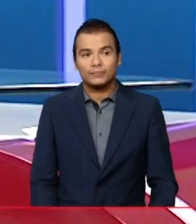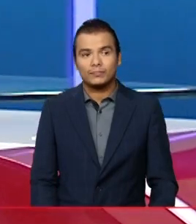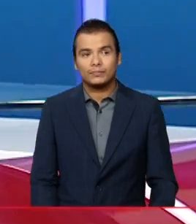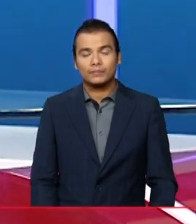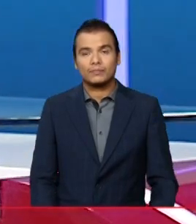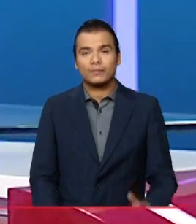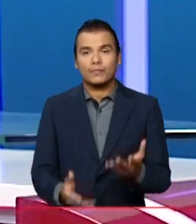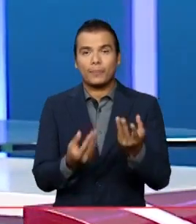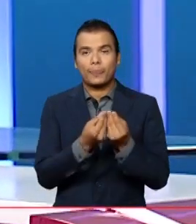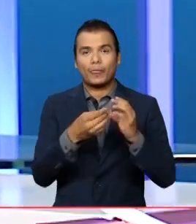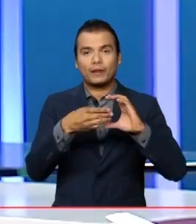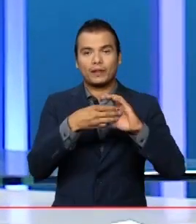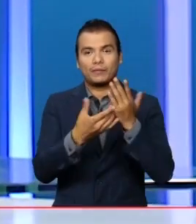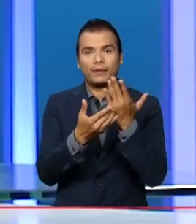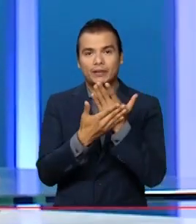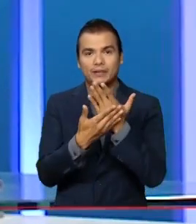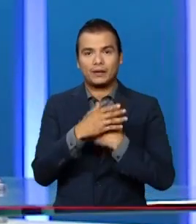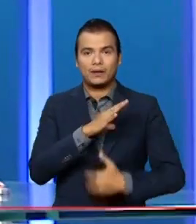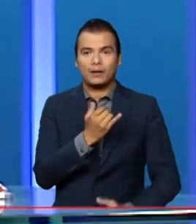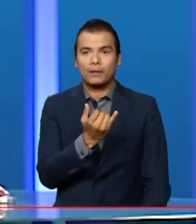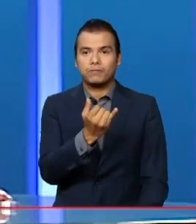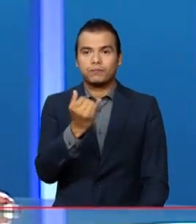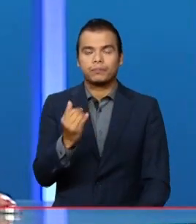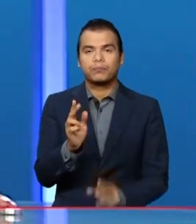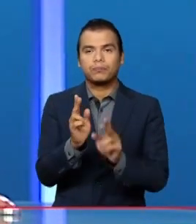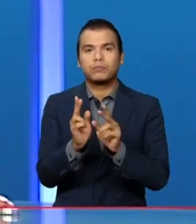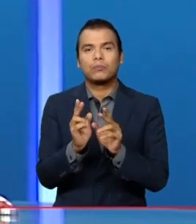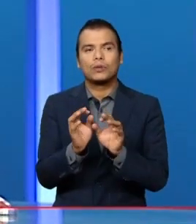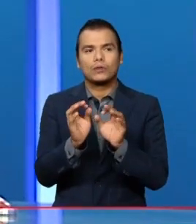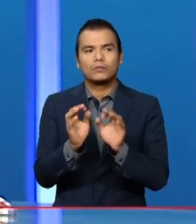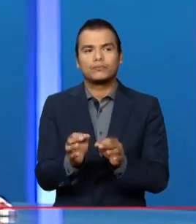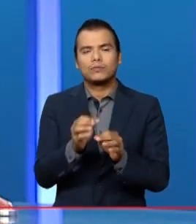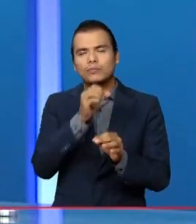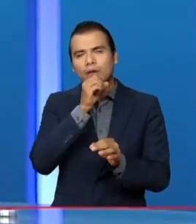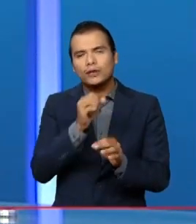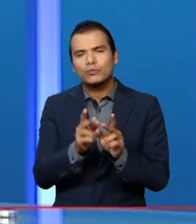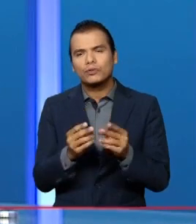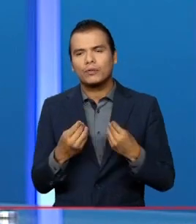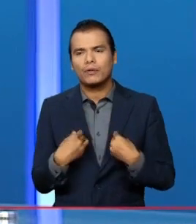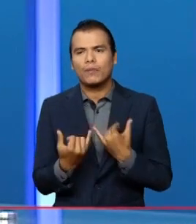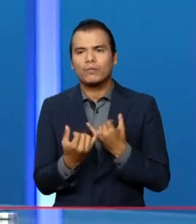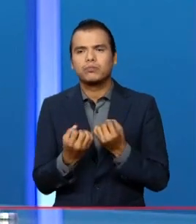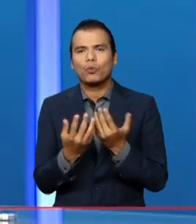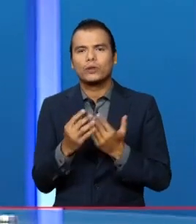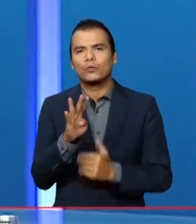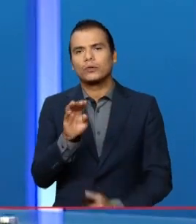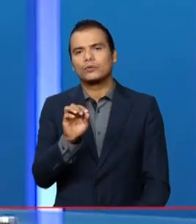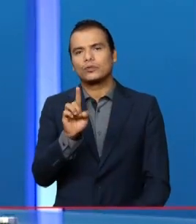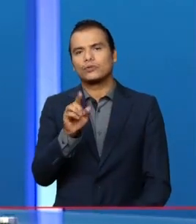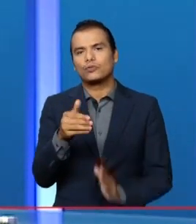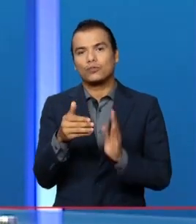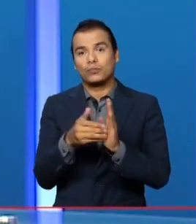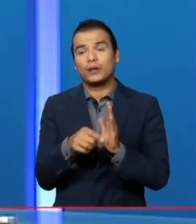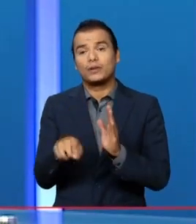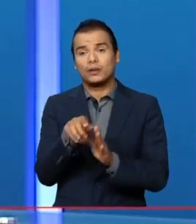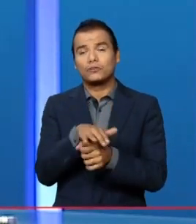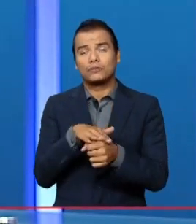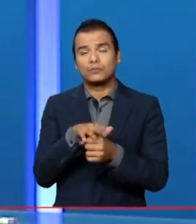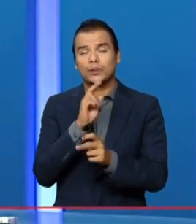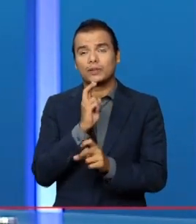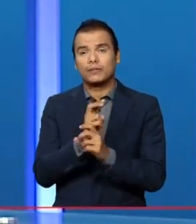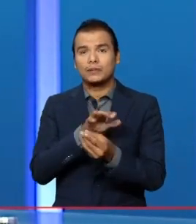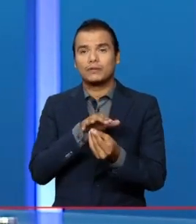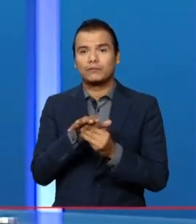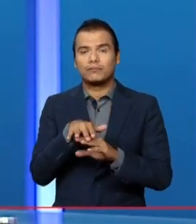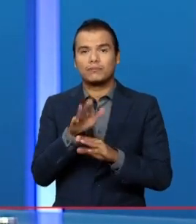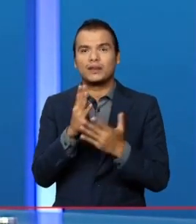según cifras del dane en Cali Residen más de 401,000 adultos mayores un grupo demográfico que enfrenta situaciones de